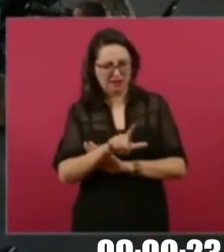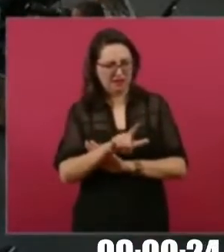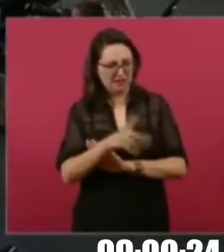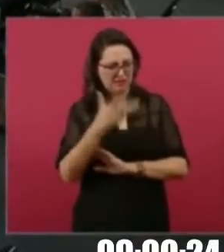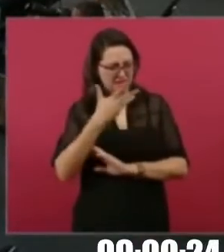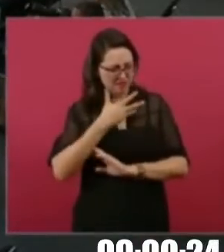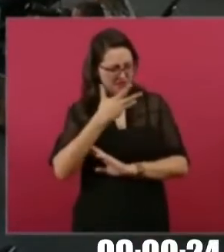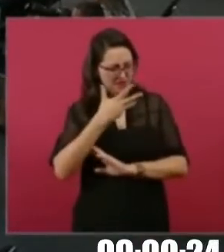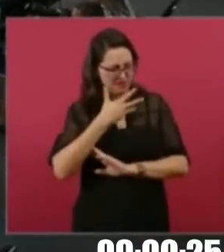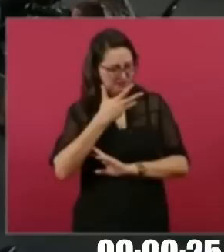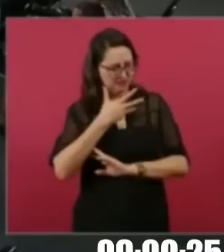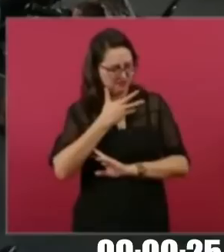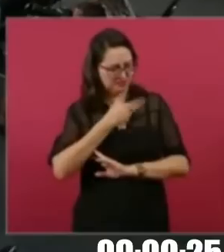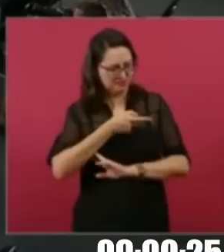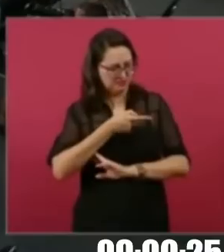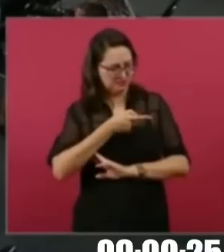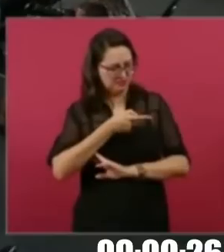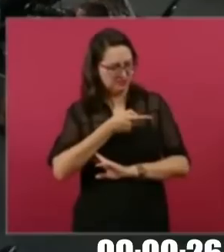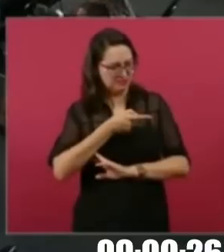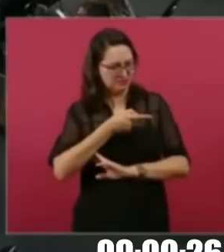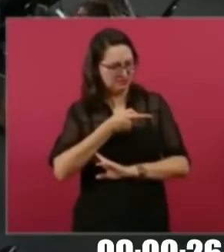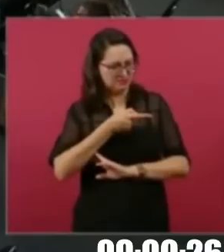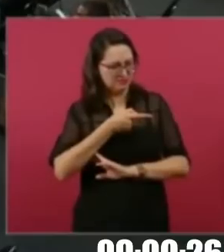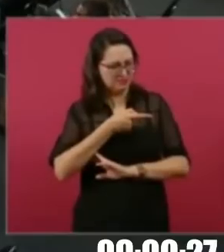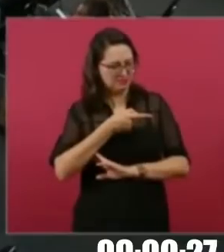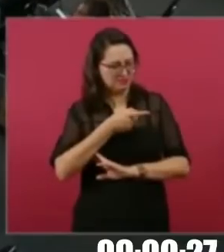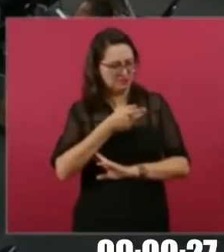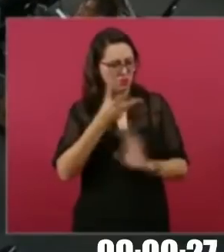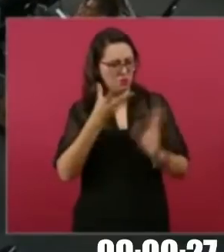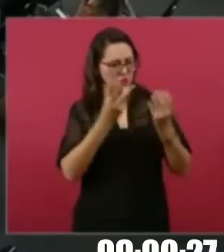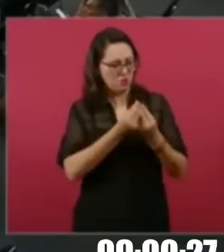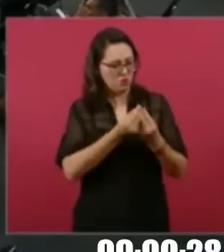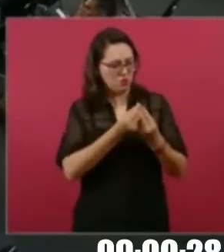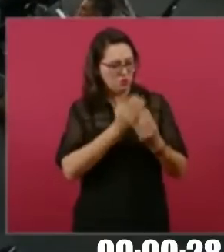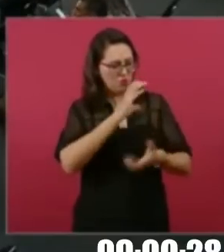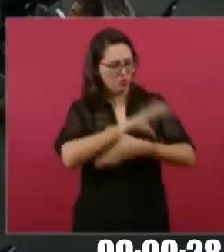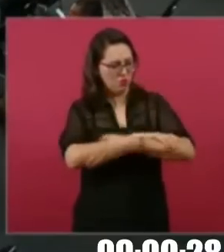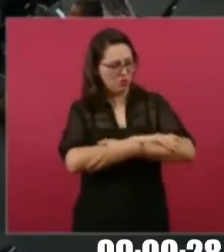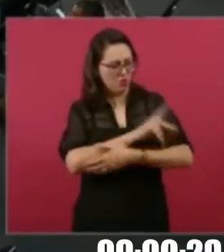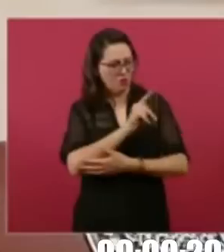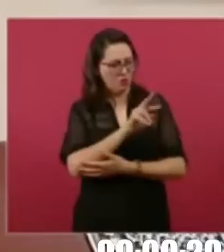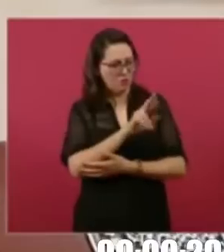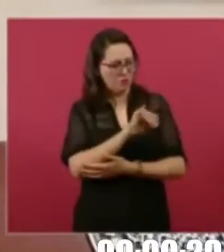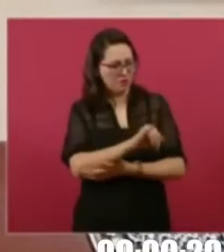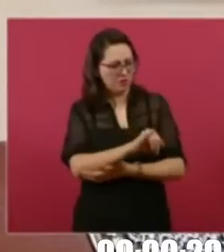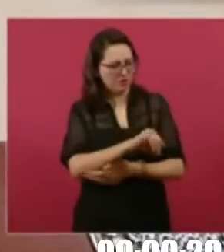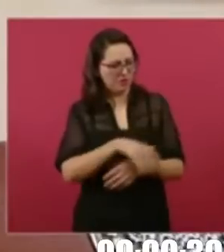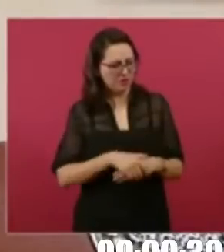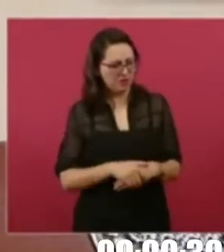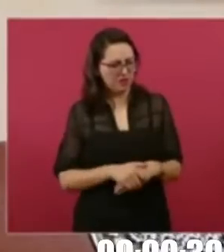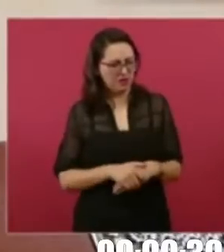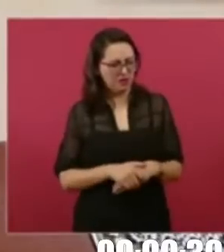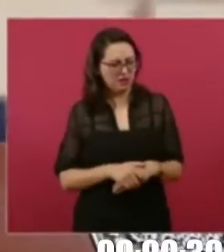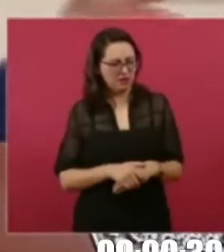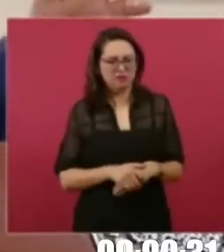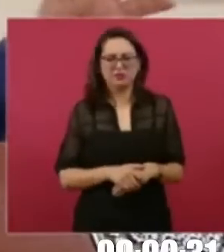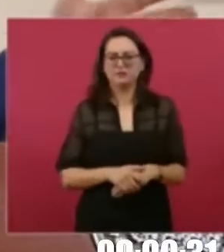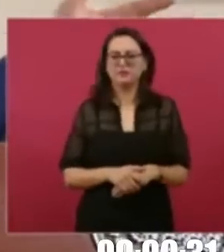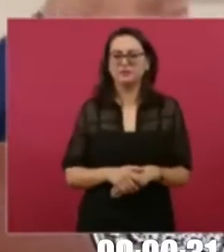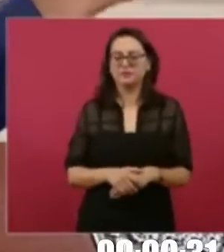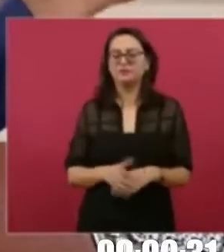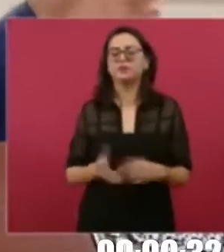donde dice que estaba estaba ahí con los del Pri sí que